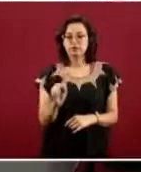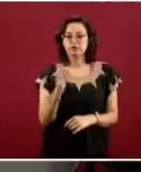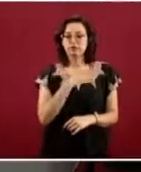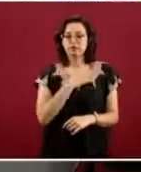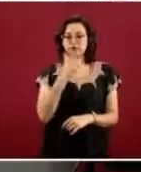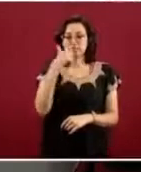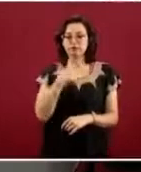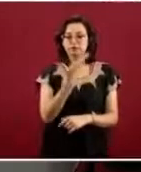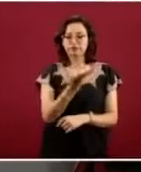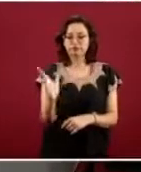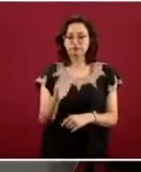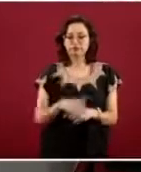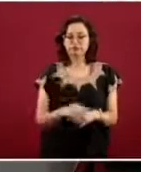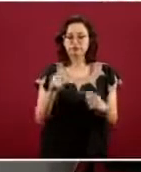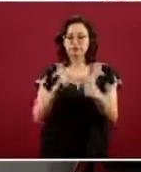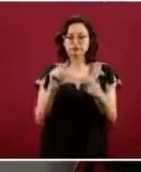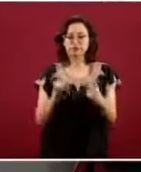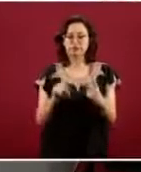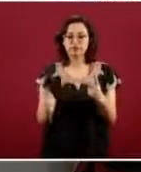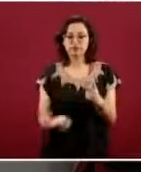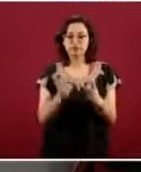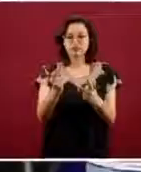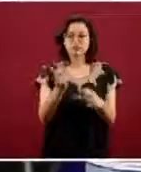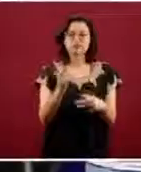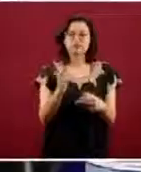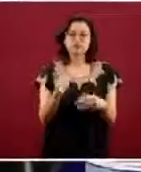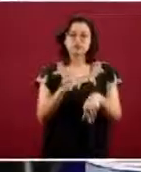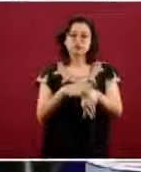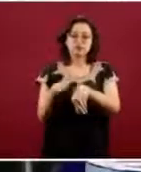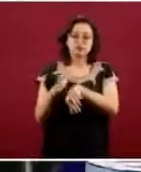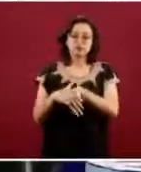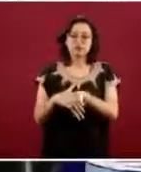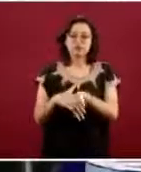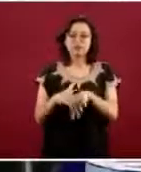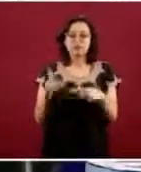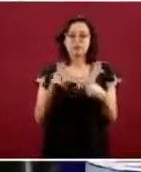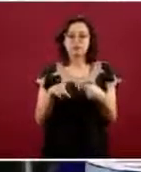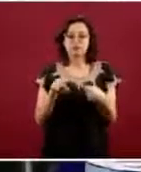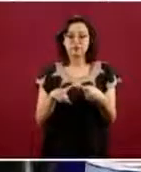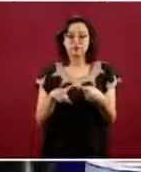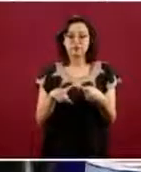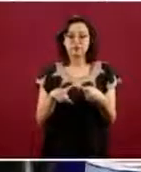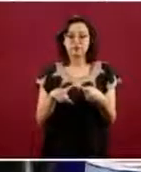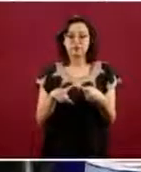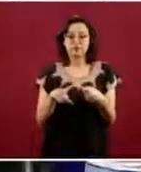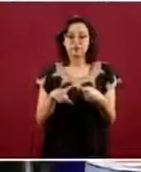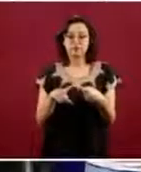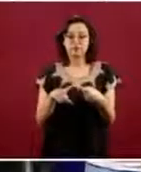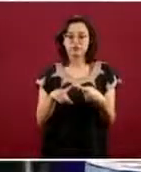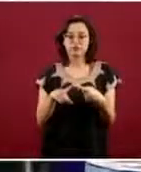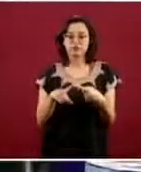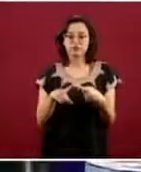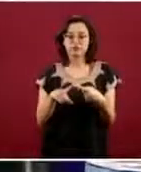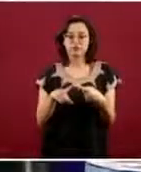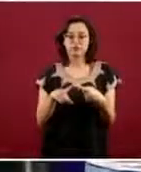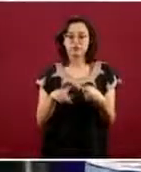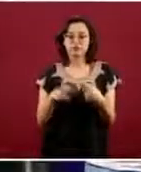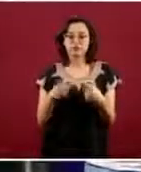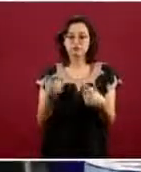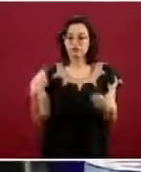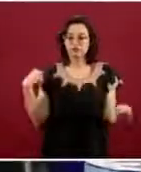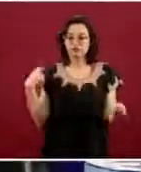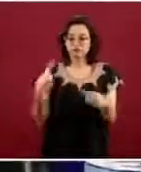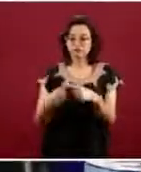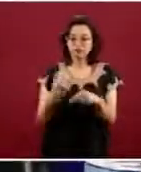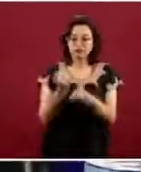tres. Son dos preguntas y a ver si puede hacer un llamado. La pregunta inicial es, se ha hablado estos días de investigación